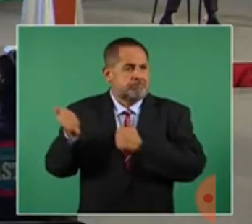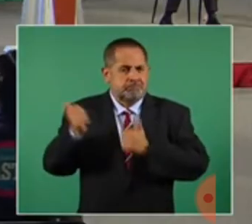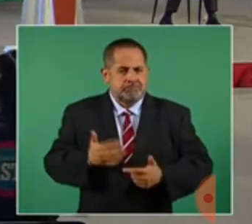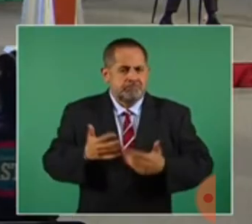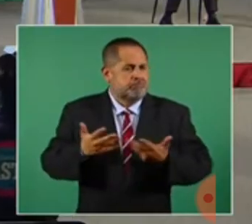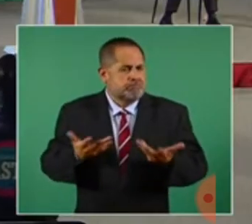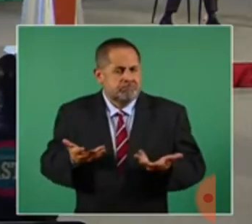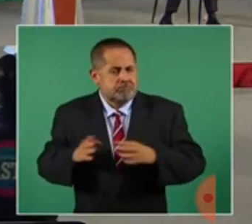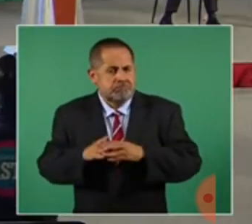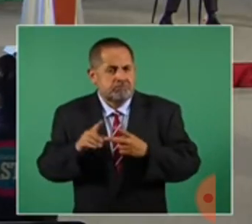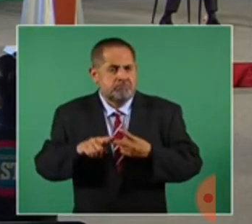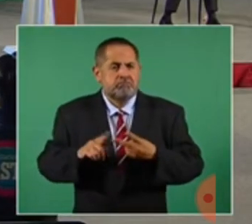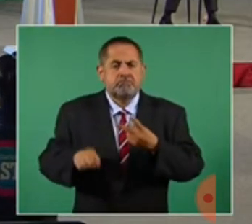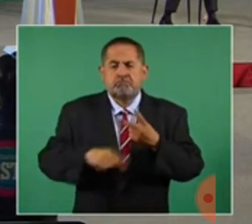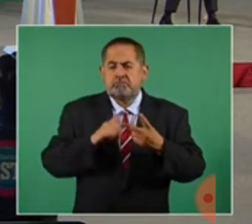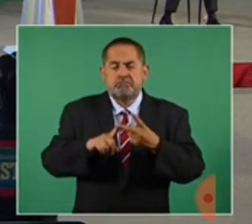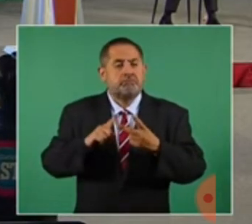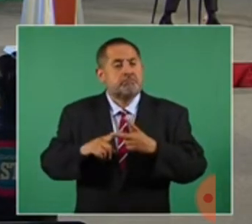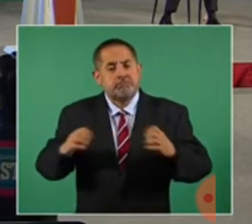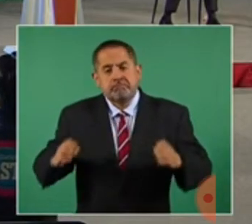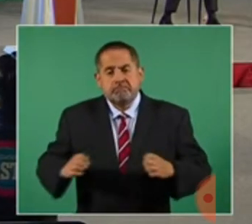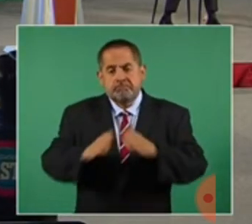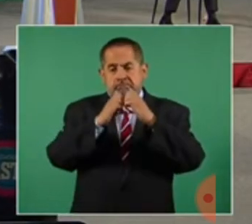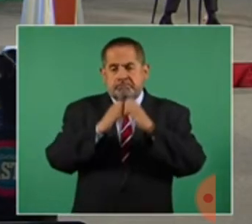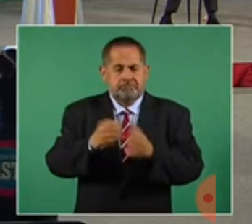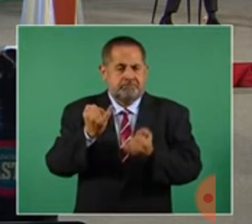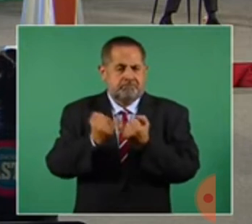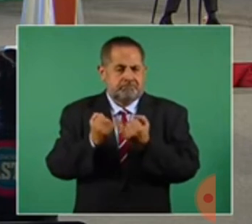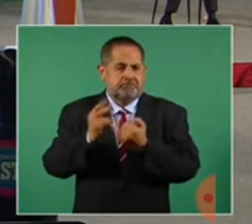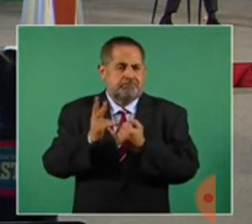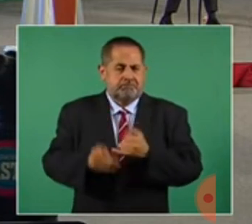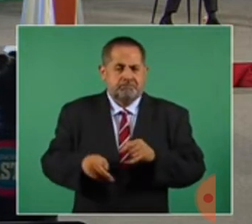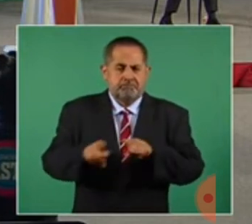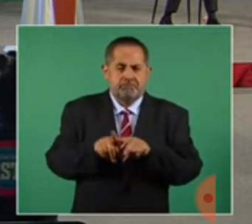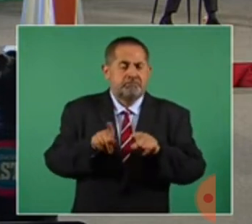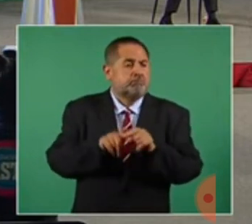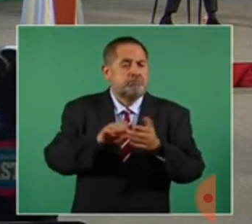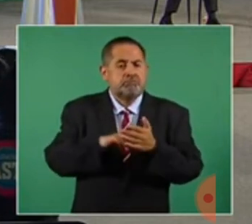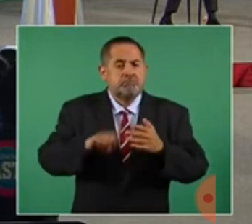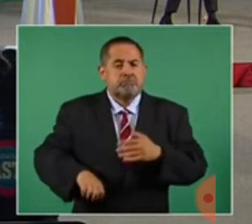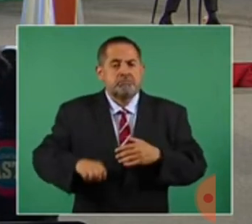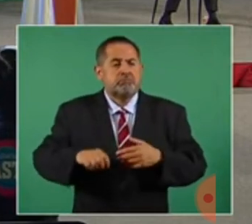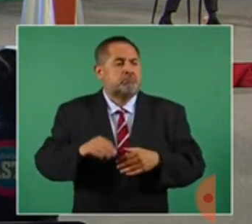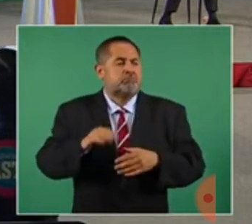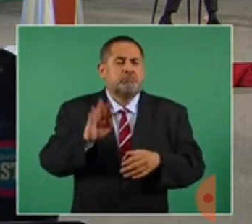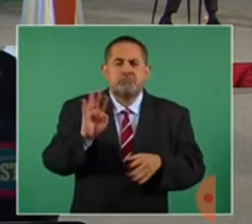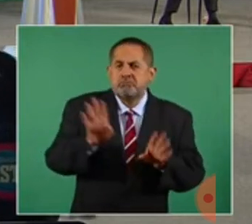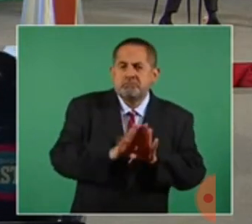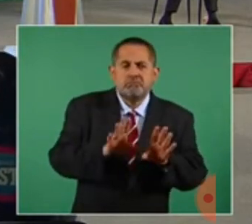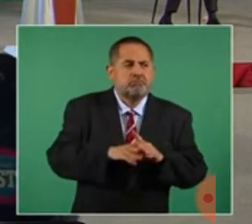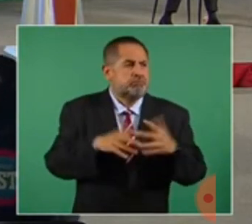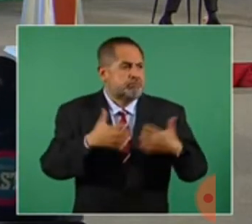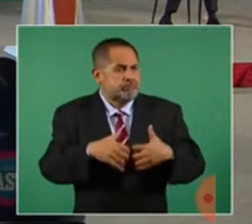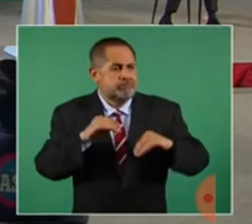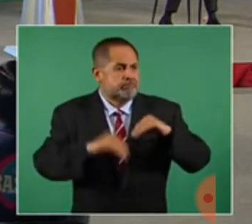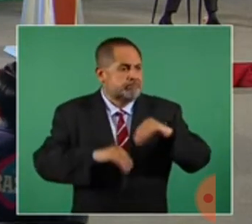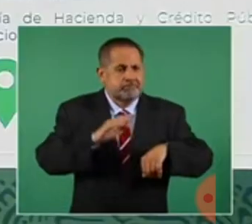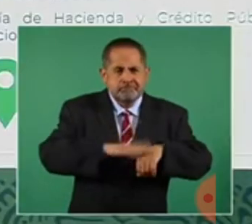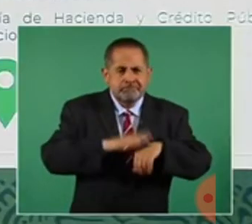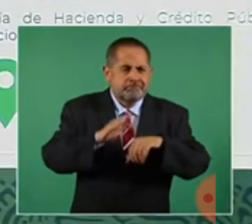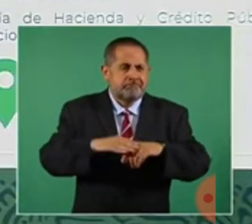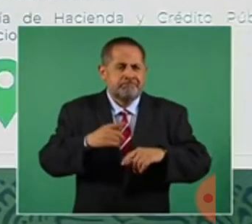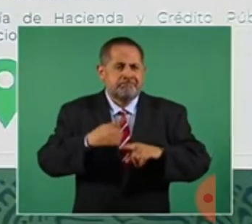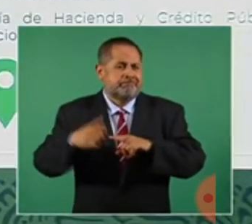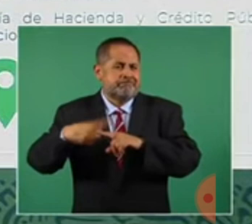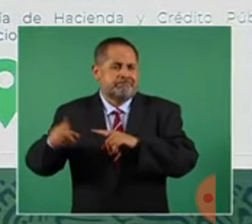mecanismos de coordinación en situaciones de emergencia como la que estamos viviendo, por ejemplo, cómo aumentamos la producción de vacunas Pfizer o Moderna u otras, Novavax,